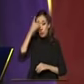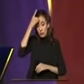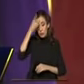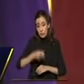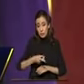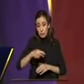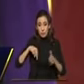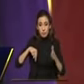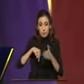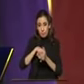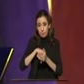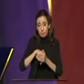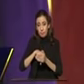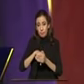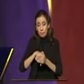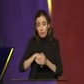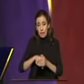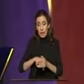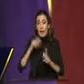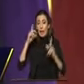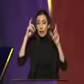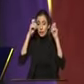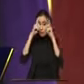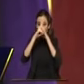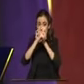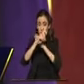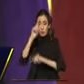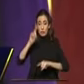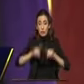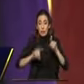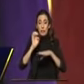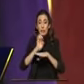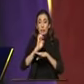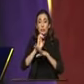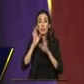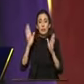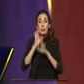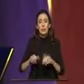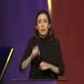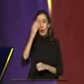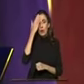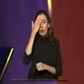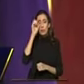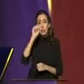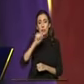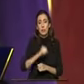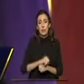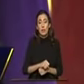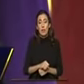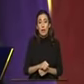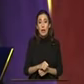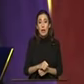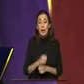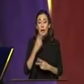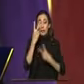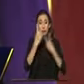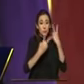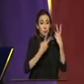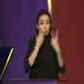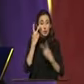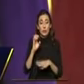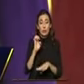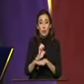populismo. La situación todavía es difícil para muchos compatriotas, lo sé, y lo veo cada semana en mi recorrido por el